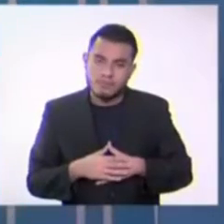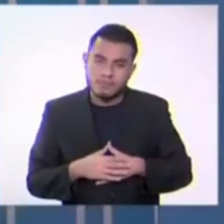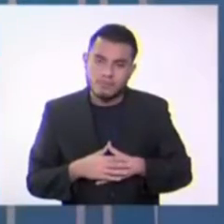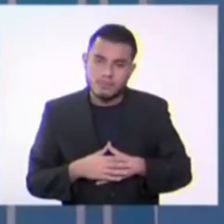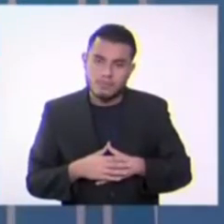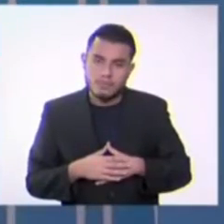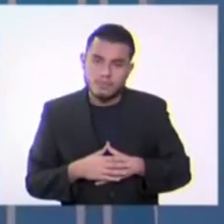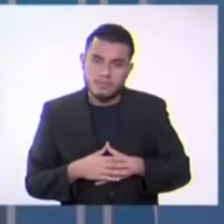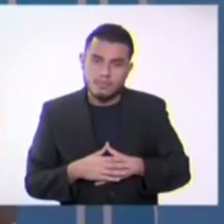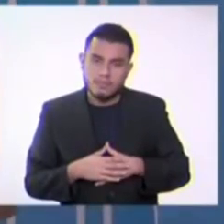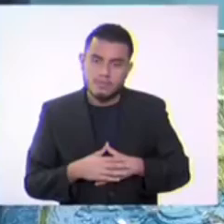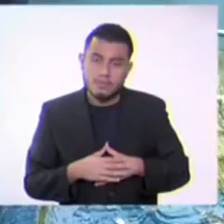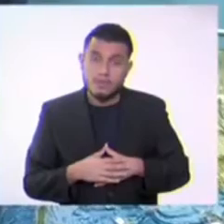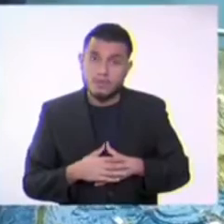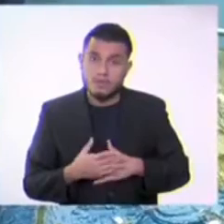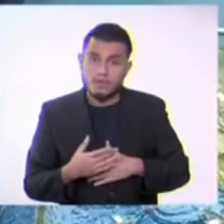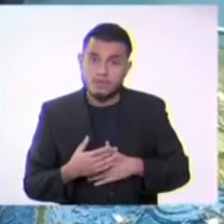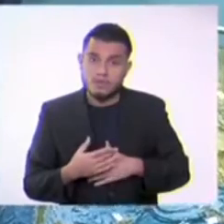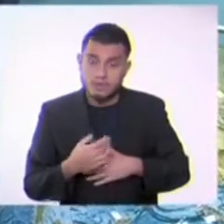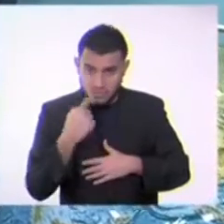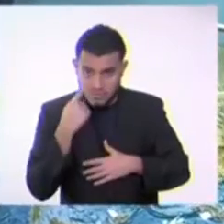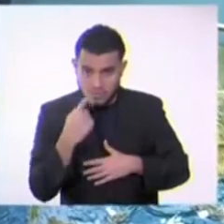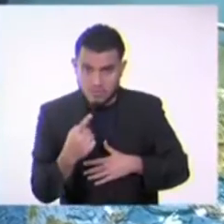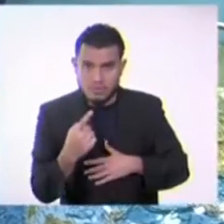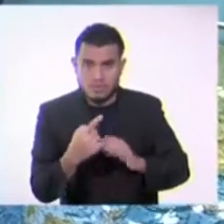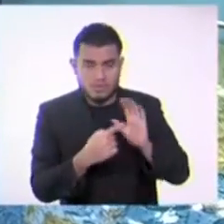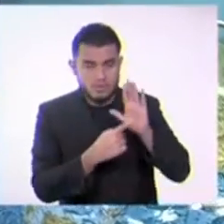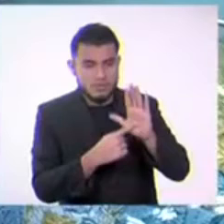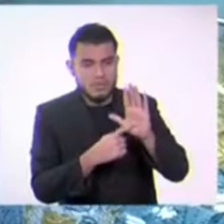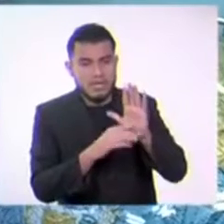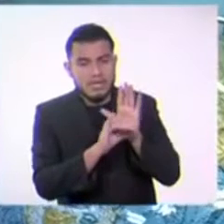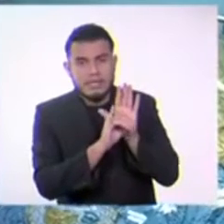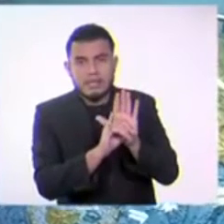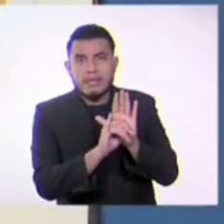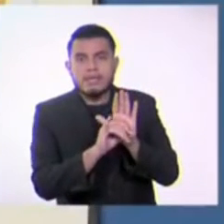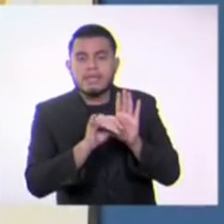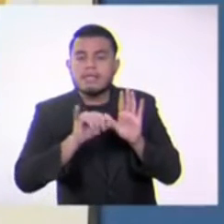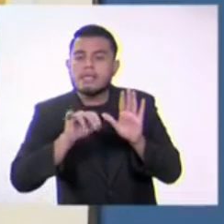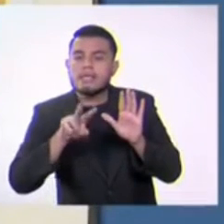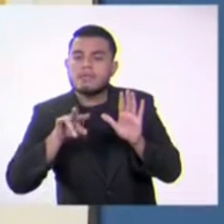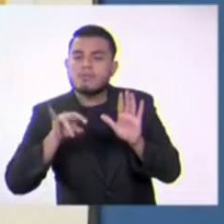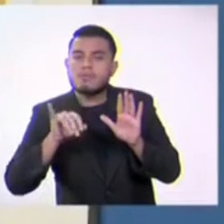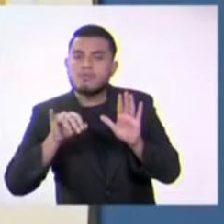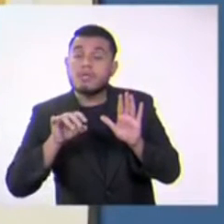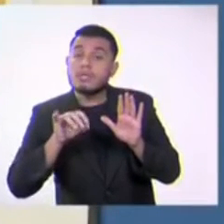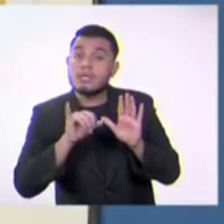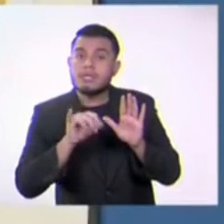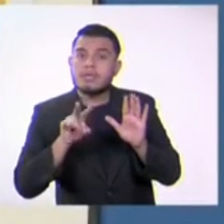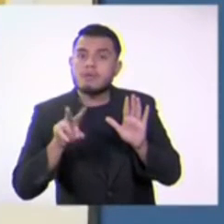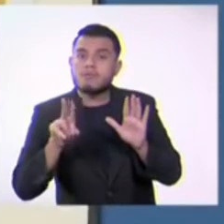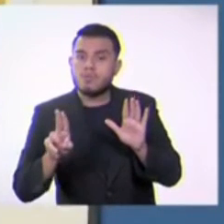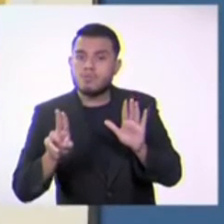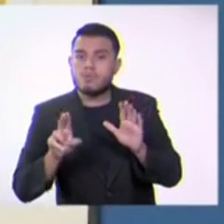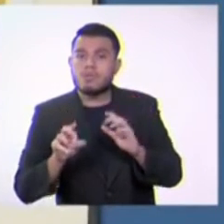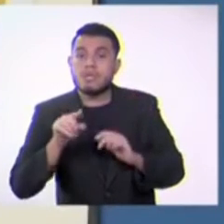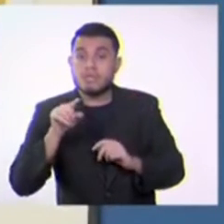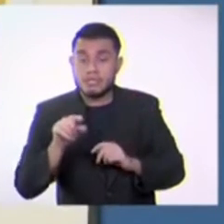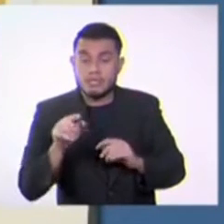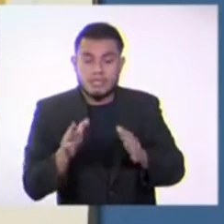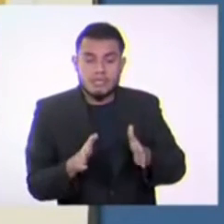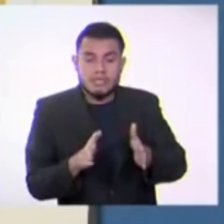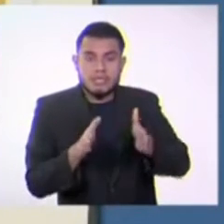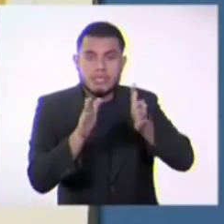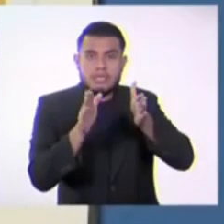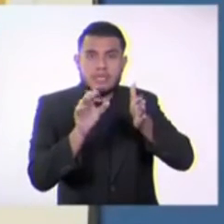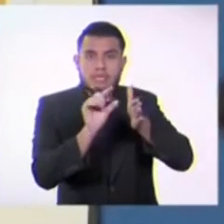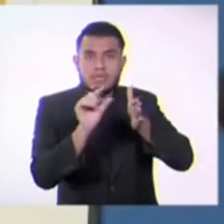primeros, sí, si tú lo giras, vemos una imagen del IBU, que es la parte de la formación del Instituto de